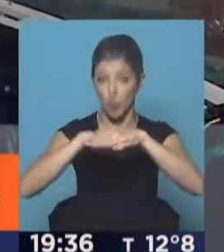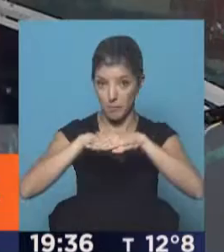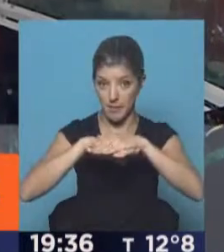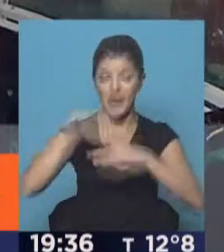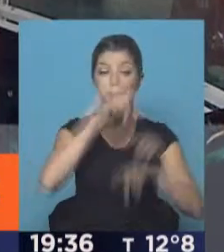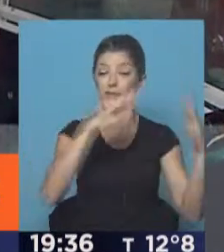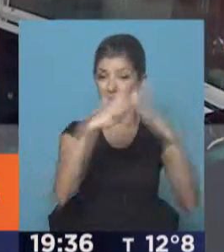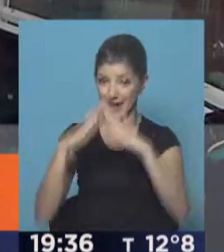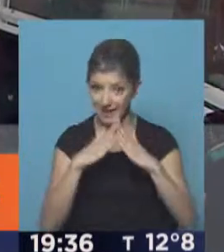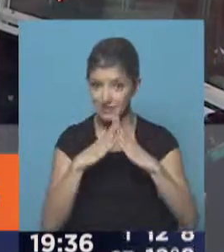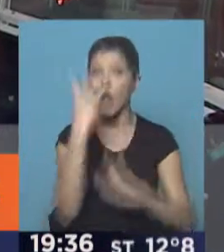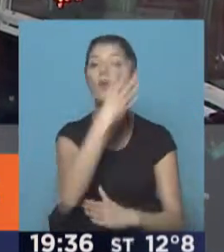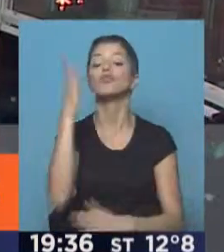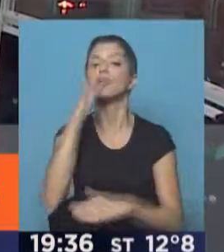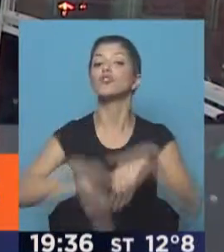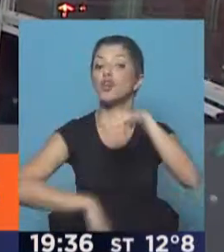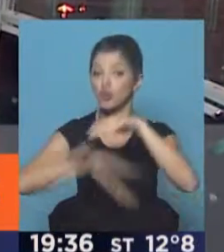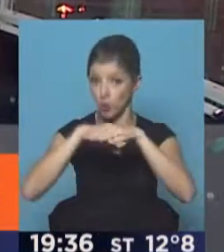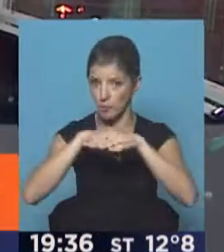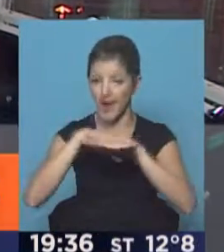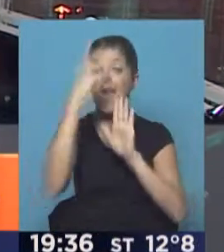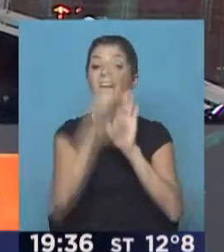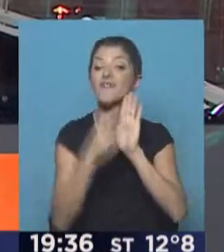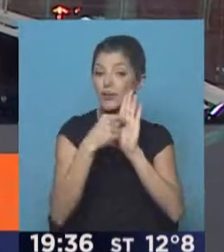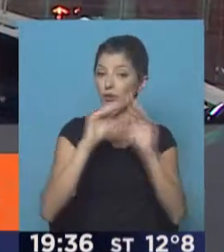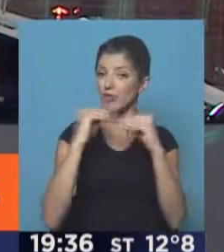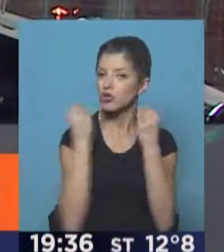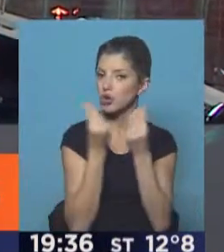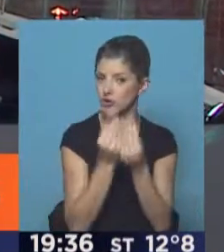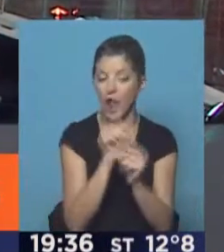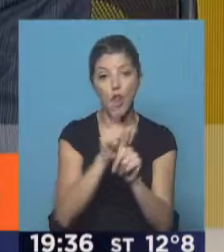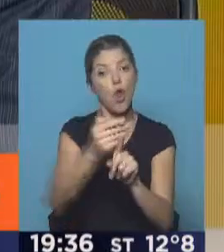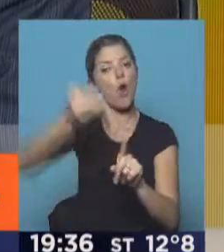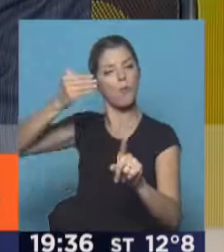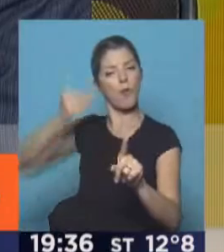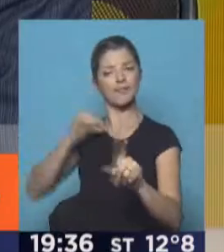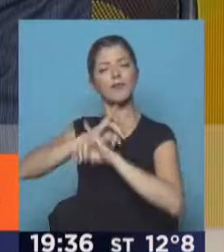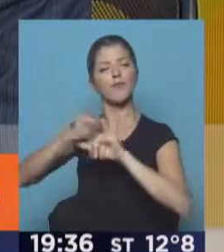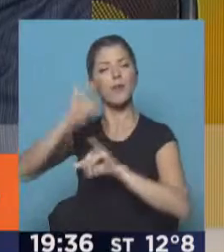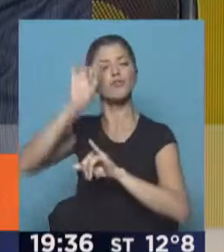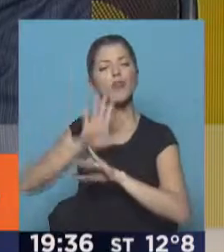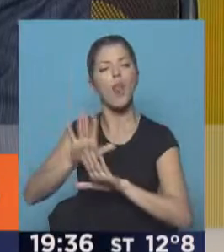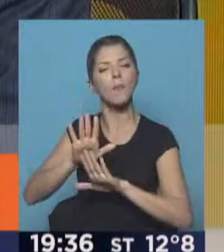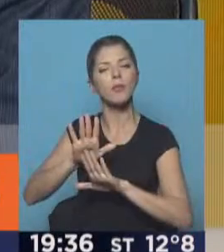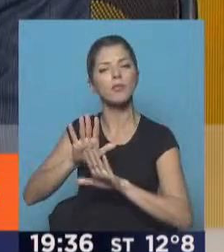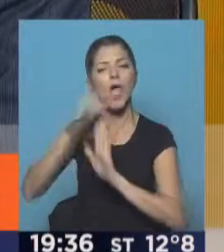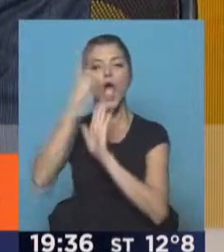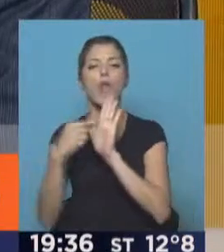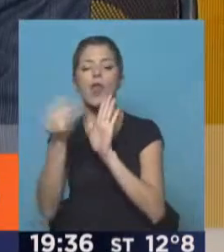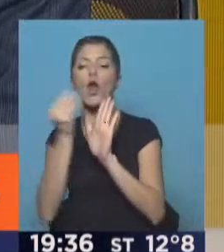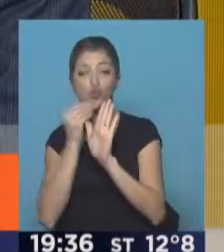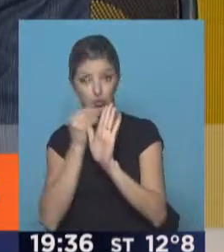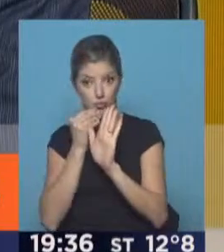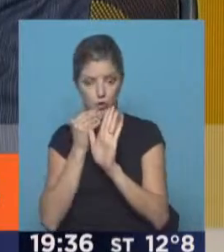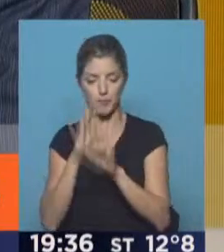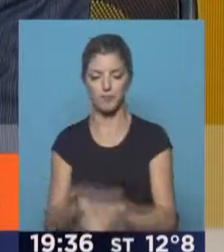del 400% en la factura total, no como se había anunciado antes, que era sobre el cargo de consumo variable, pero